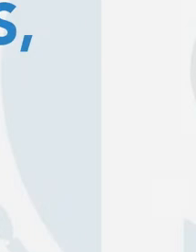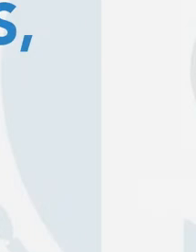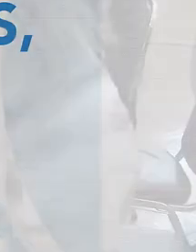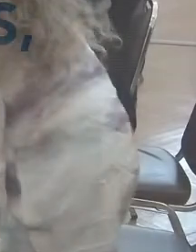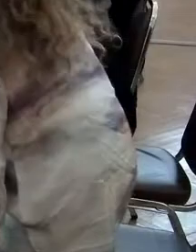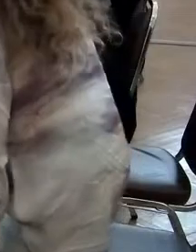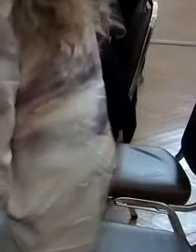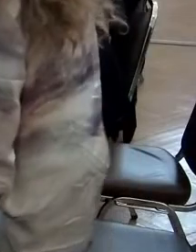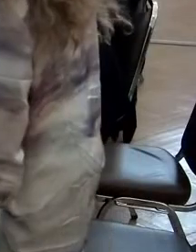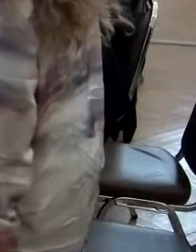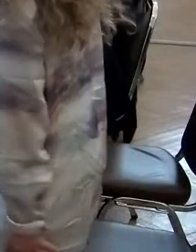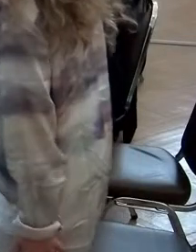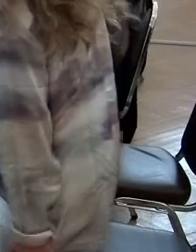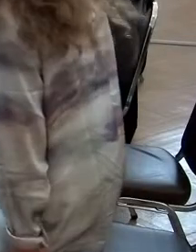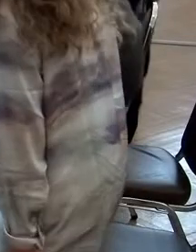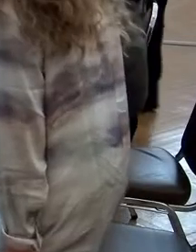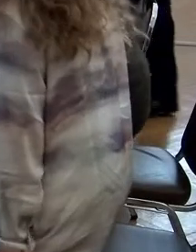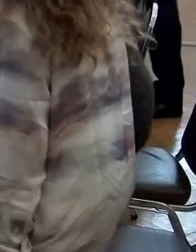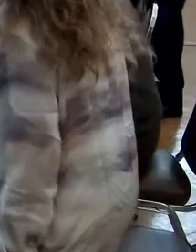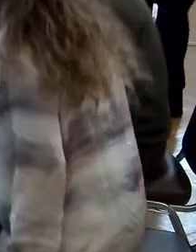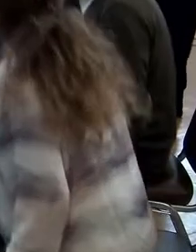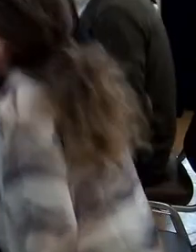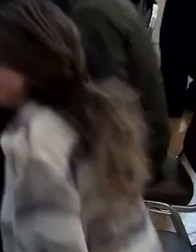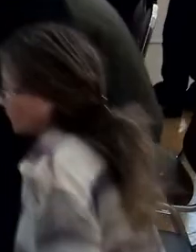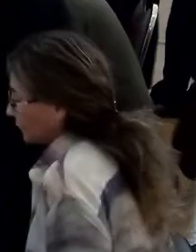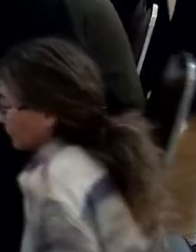y en la patria se abre la sesión.